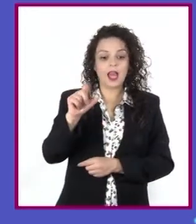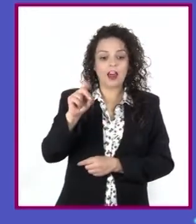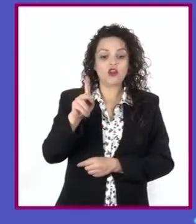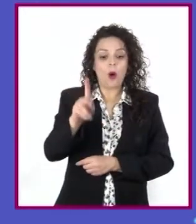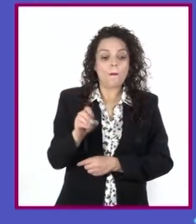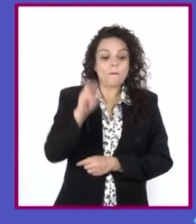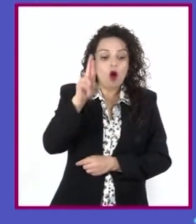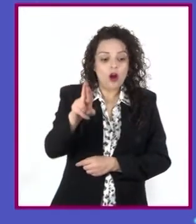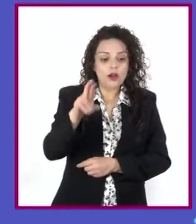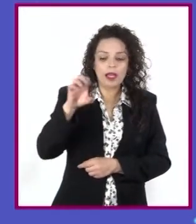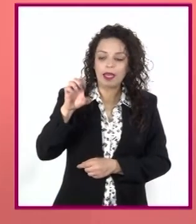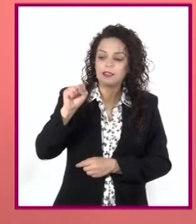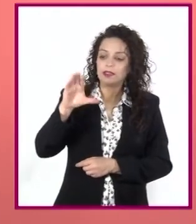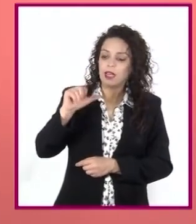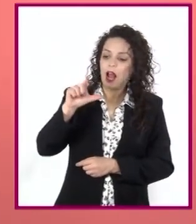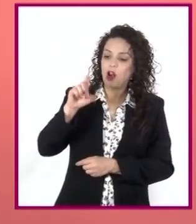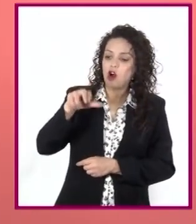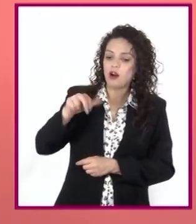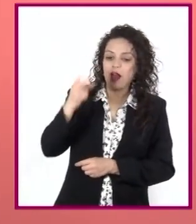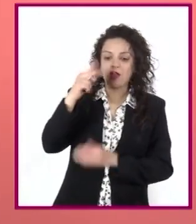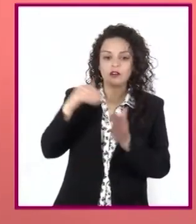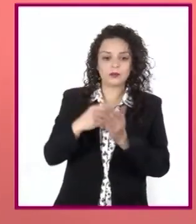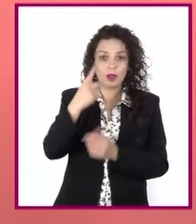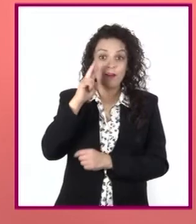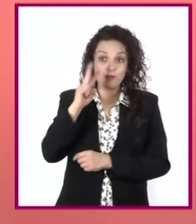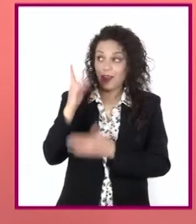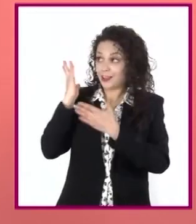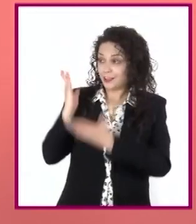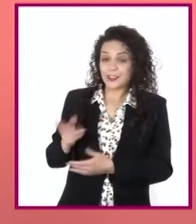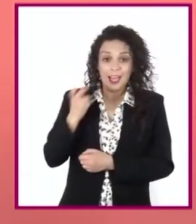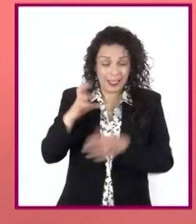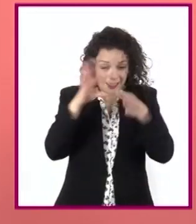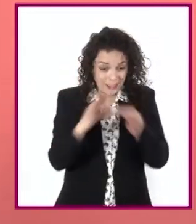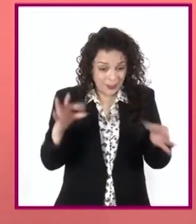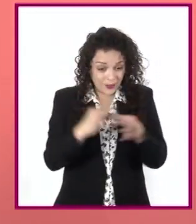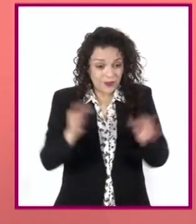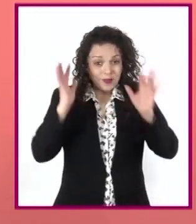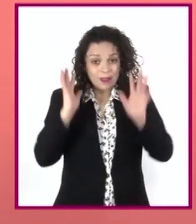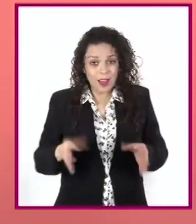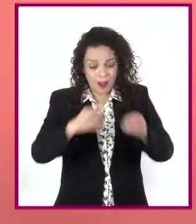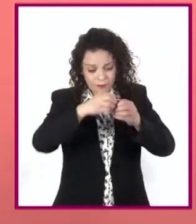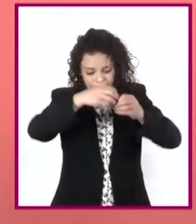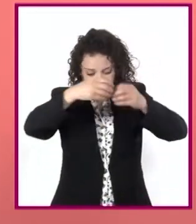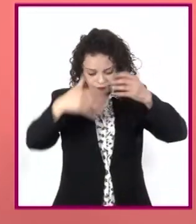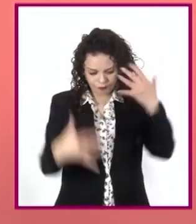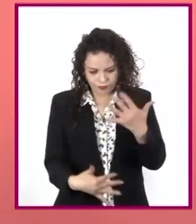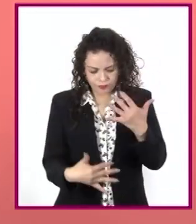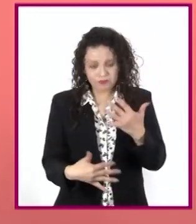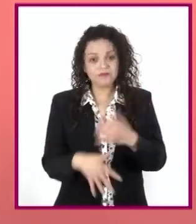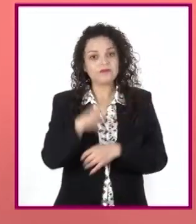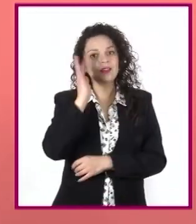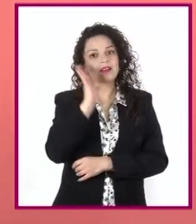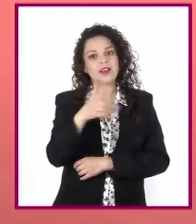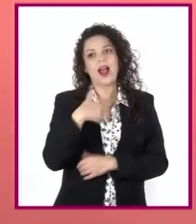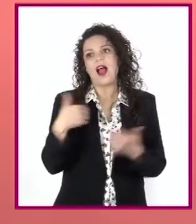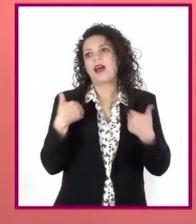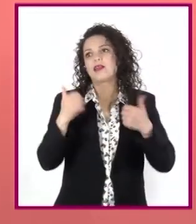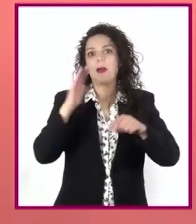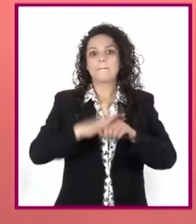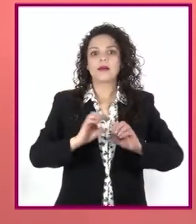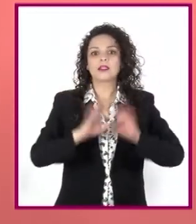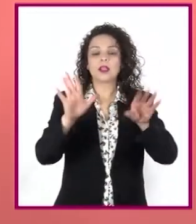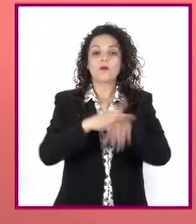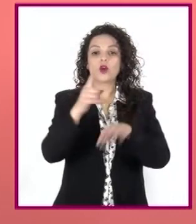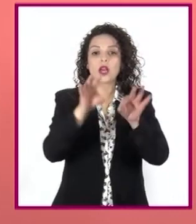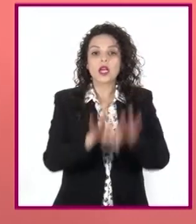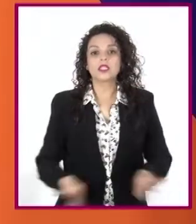Escalona 2001. Con todo lo que ya nos explicó, me queda más claro por qué es